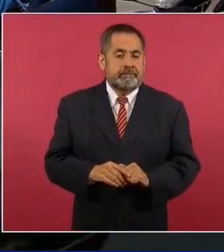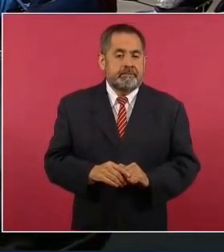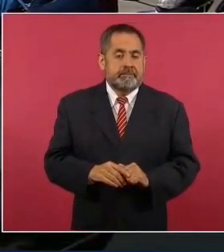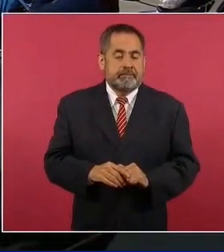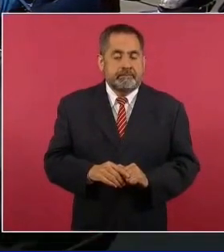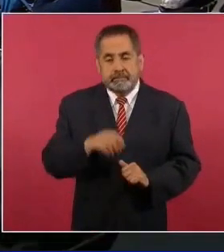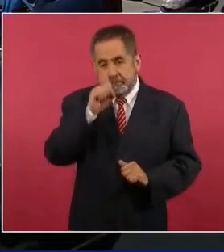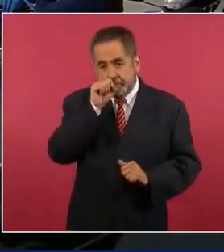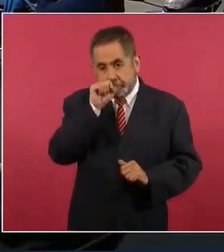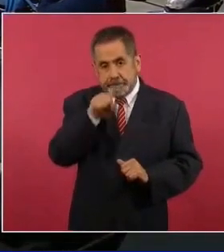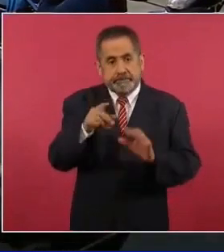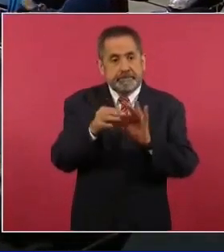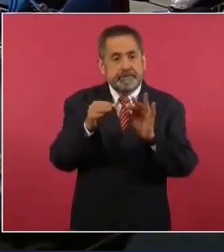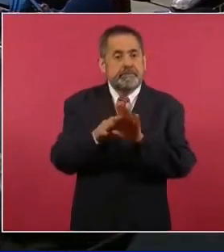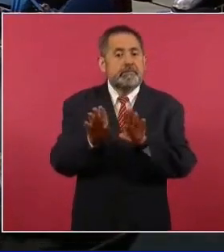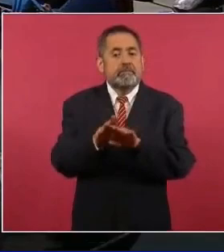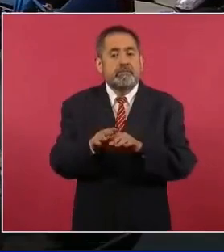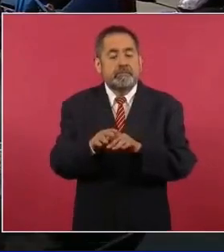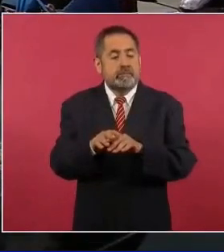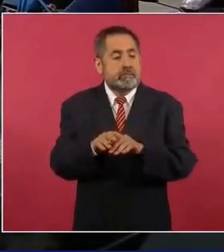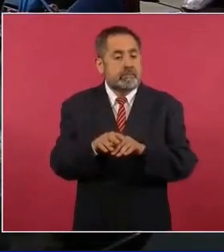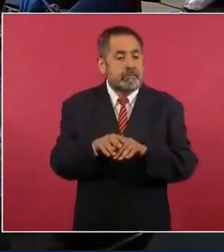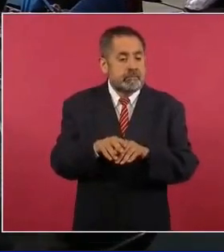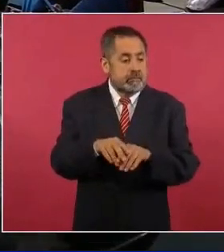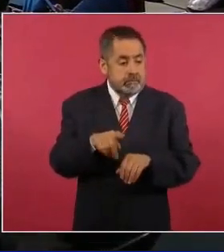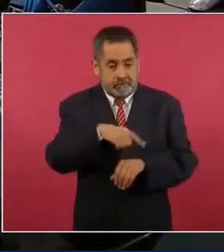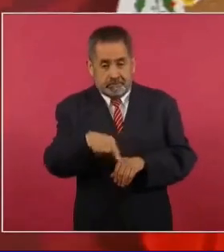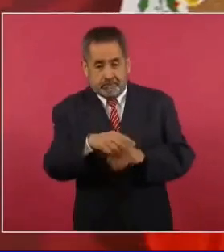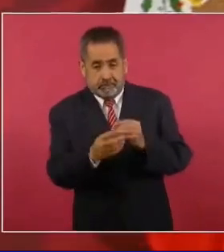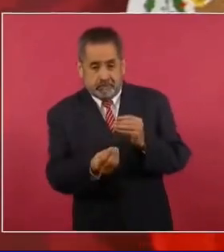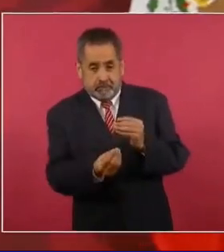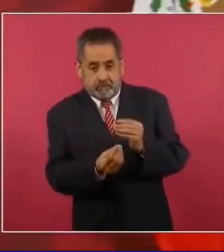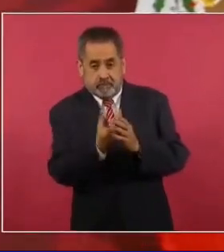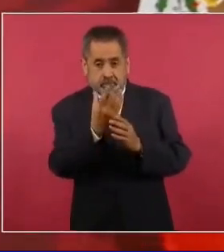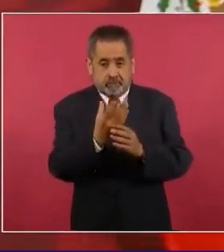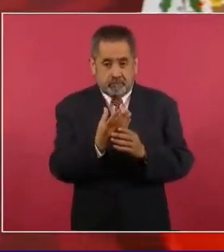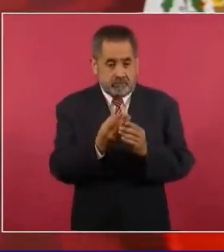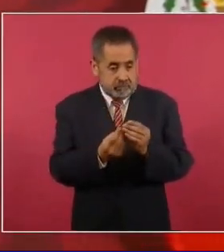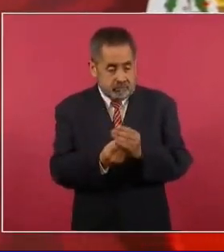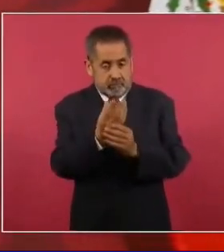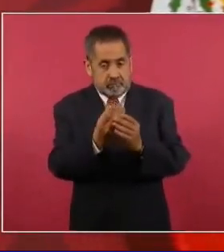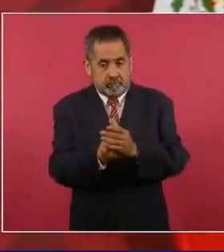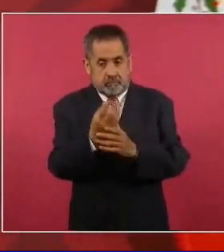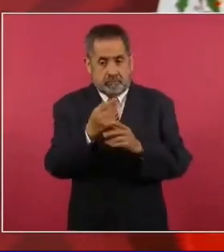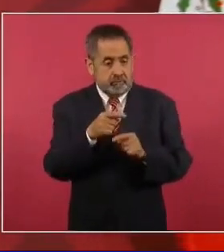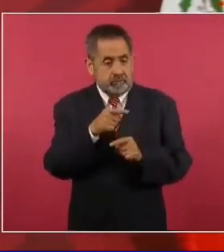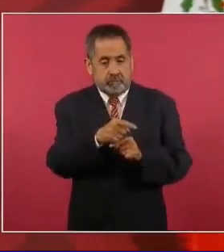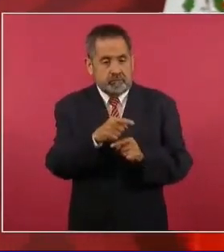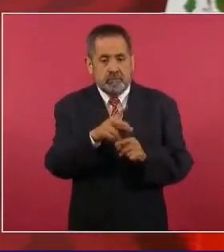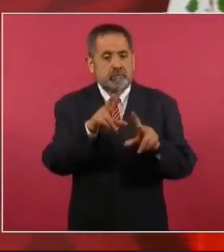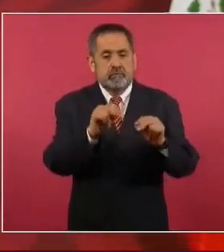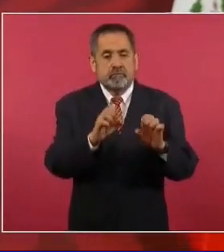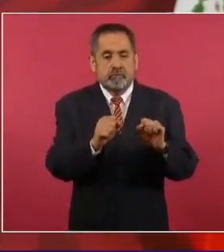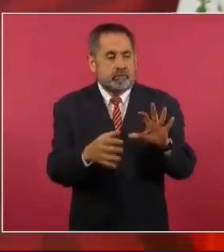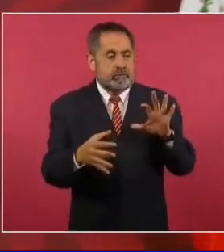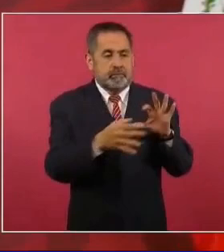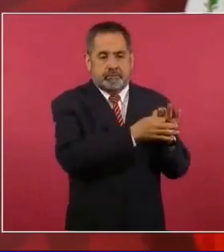Y además, los nuevos que lleguen, que no pertenezcan al antiguo